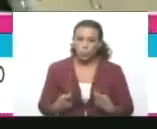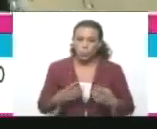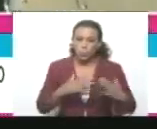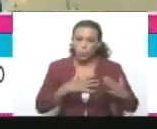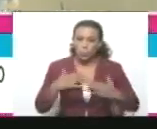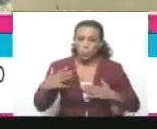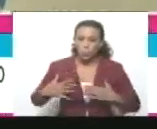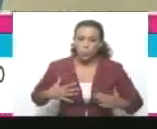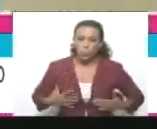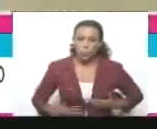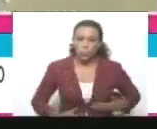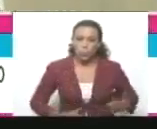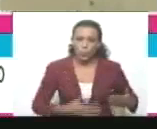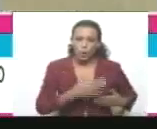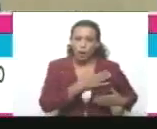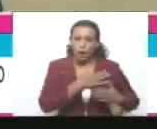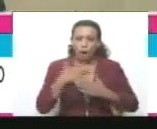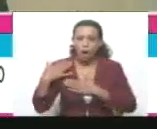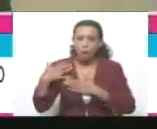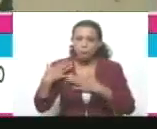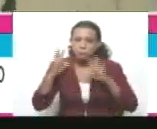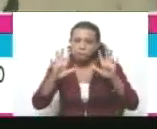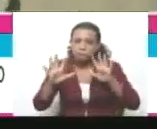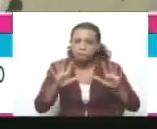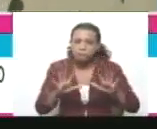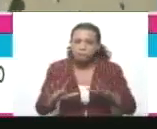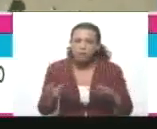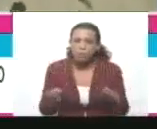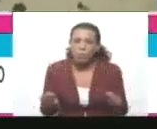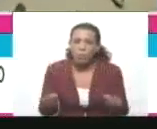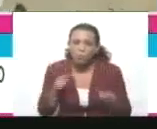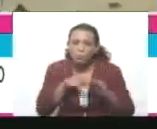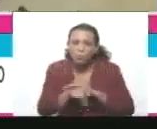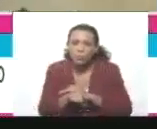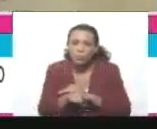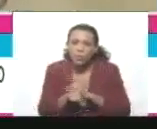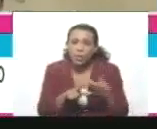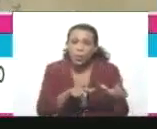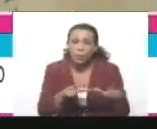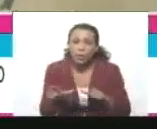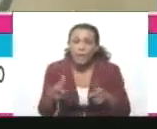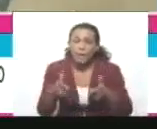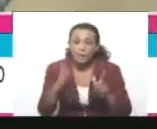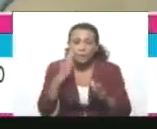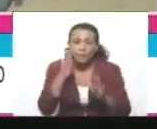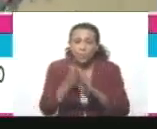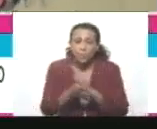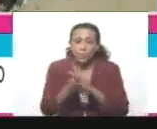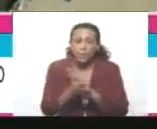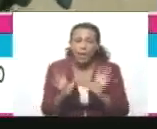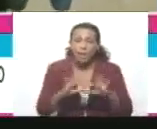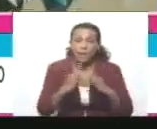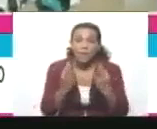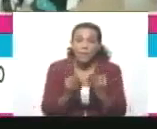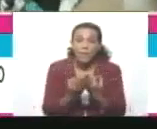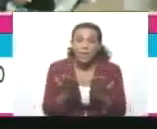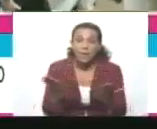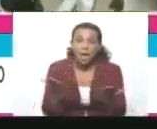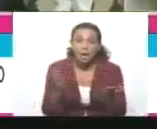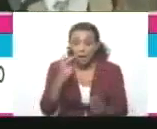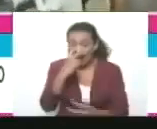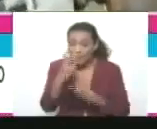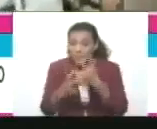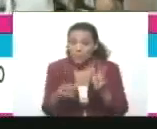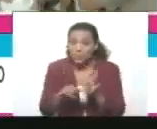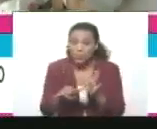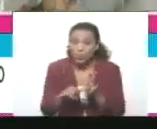estaba allá adentro y luego permitir que esas familias que vivían